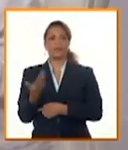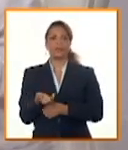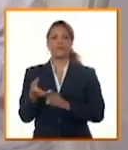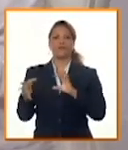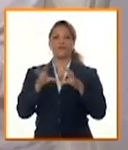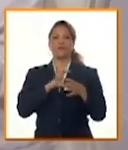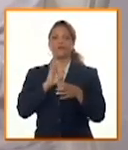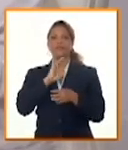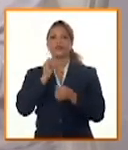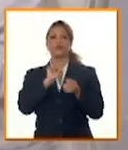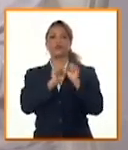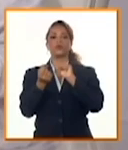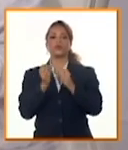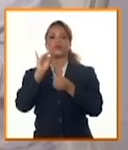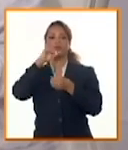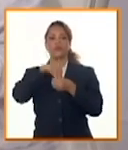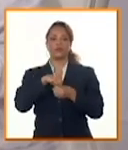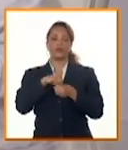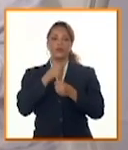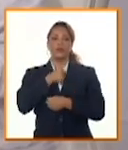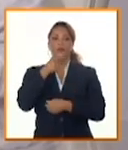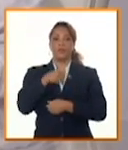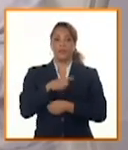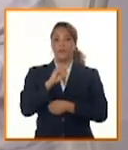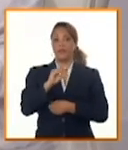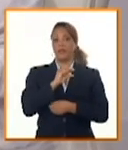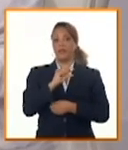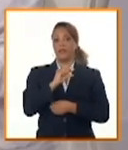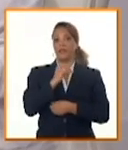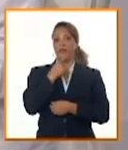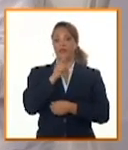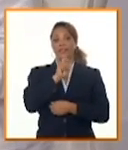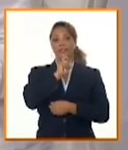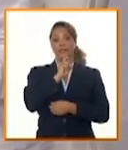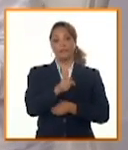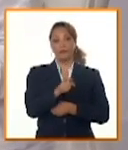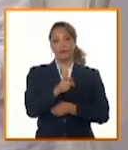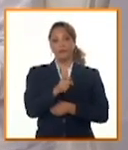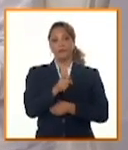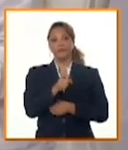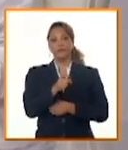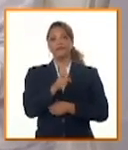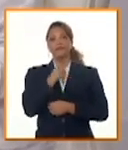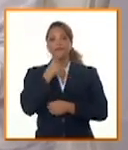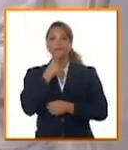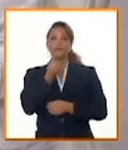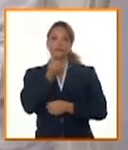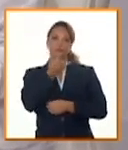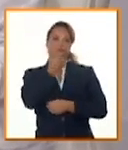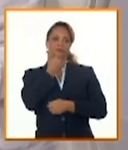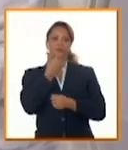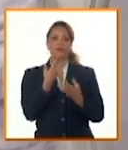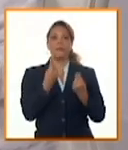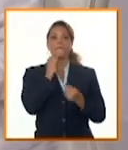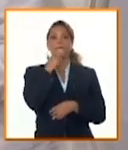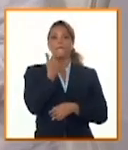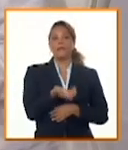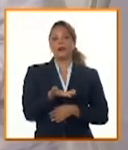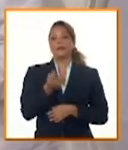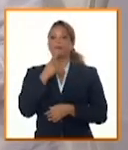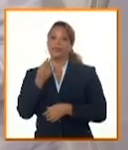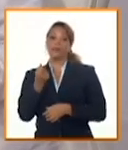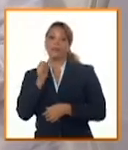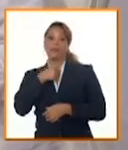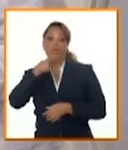contra lo interno si con el efectivo es más difícil y puede cometerse más errores cuando las transacciones son electrónicas